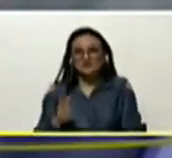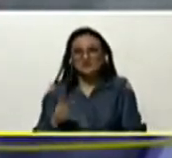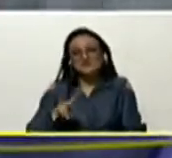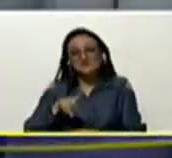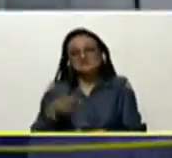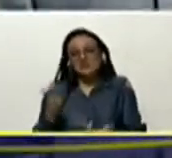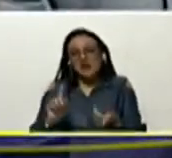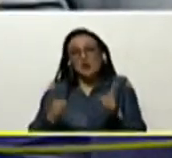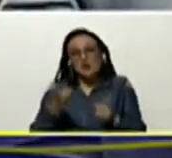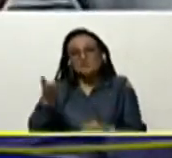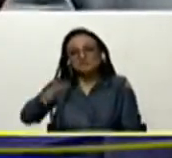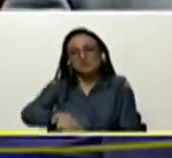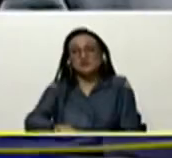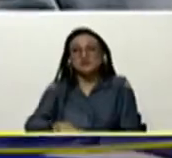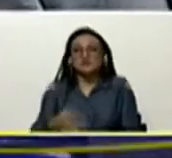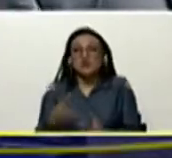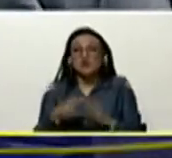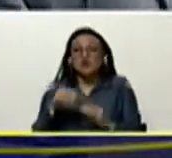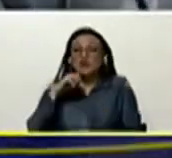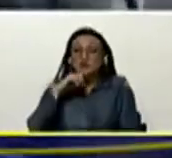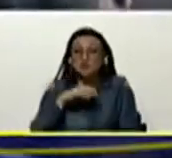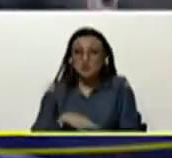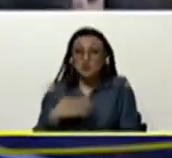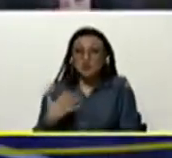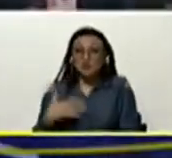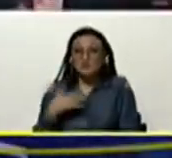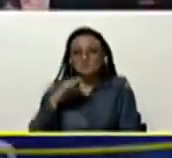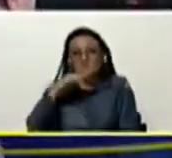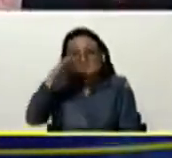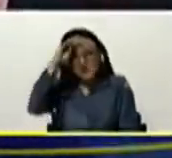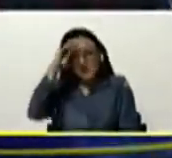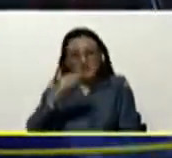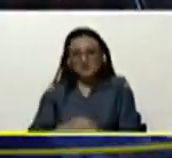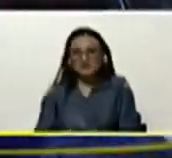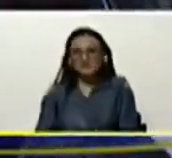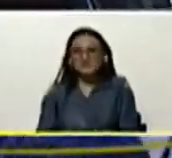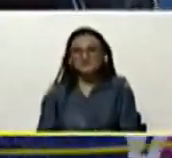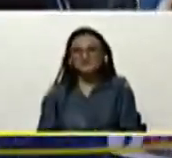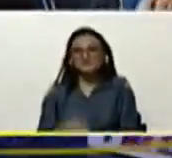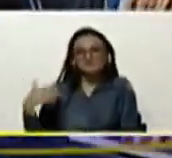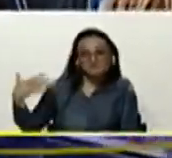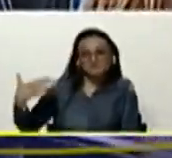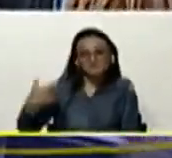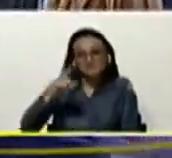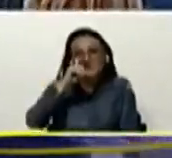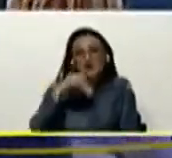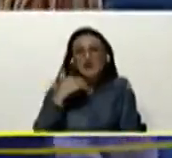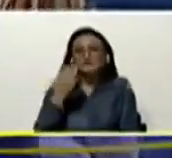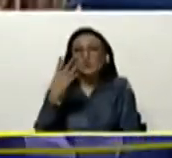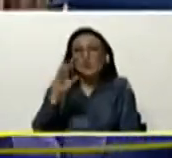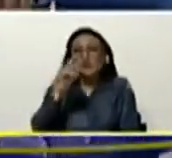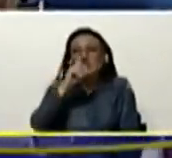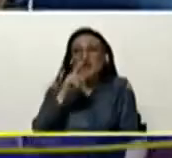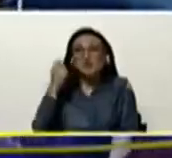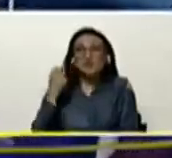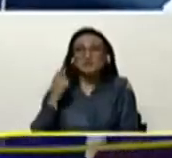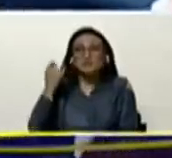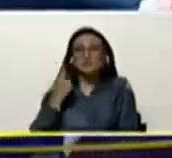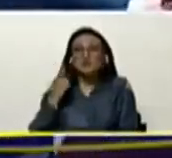han muerto. Pero bueno, toda la historia que mi padre tuvo a través de los años, casi 40 años como